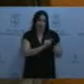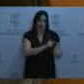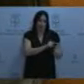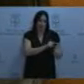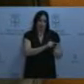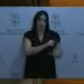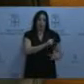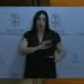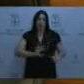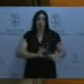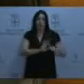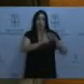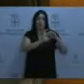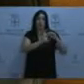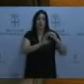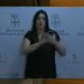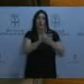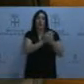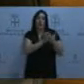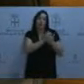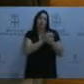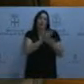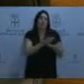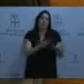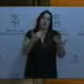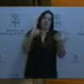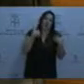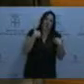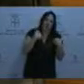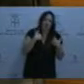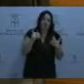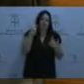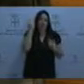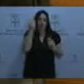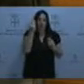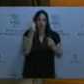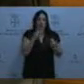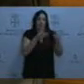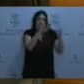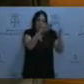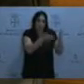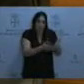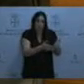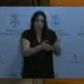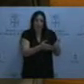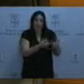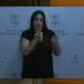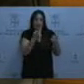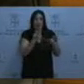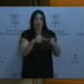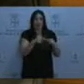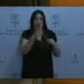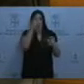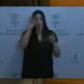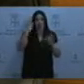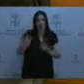hacía referencia a que todos tendríamos que tener responsabilidad, yo creo que a usted le haría falta menos demagogia, menos